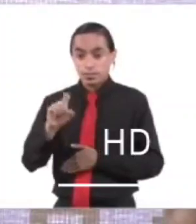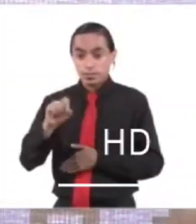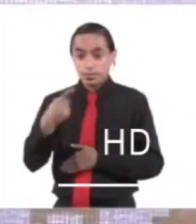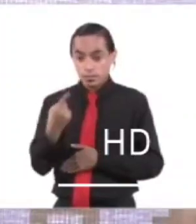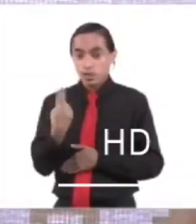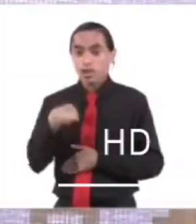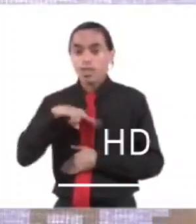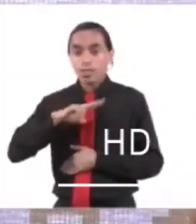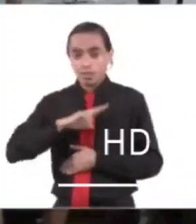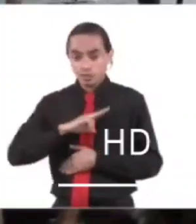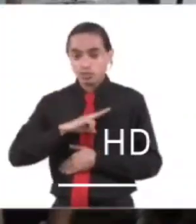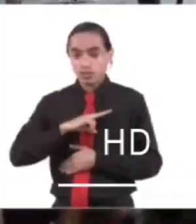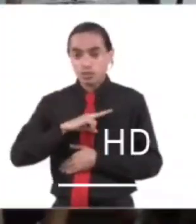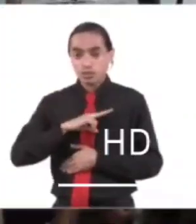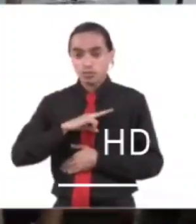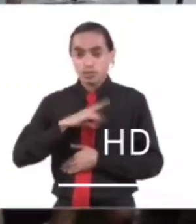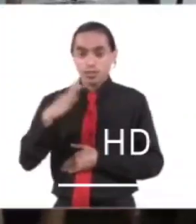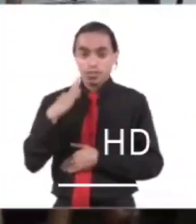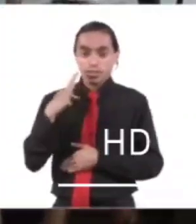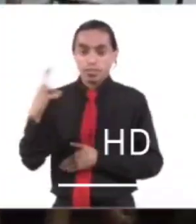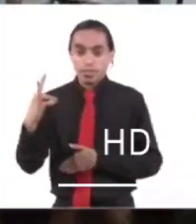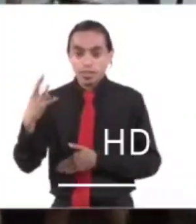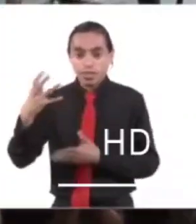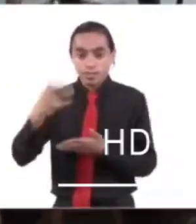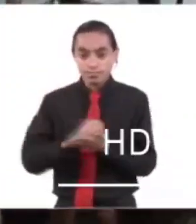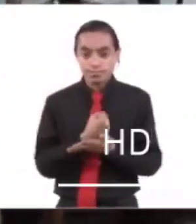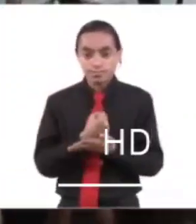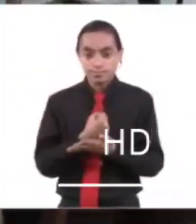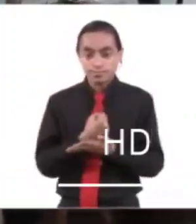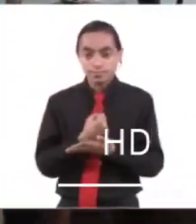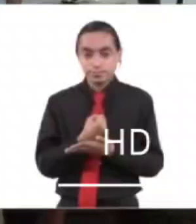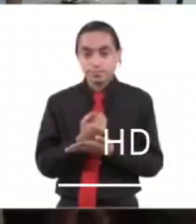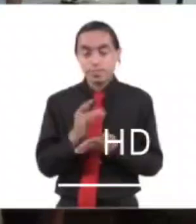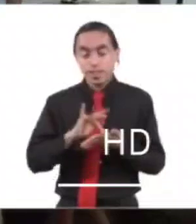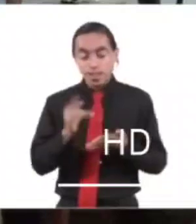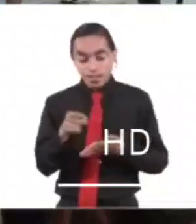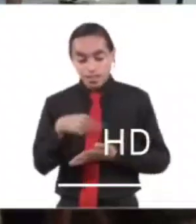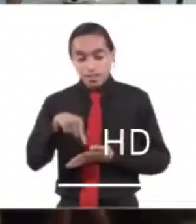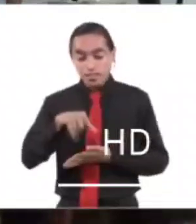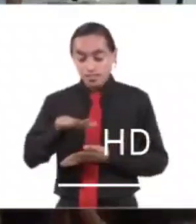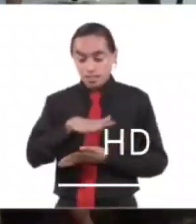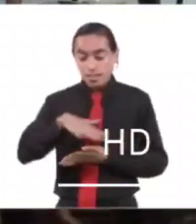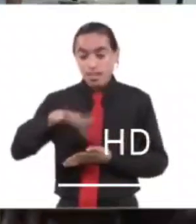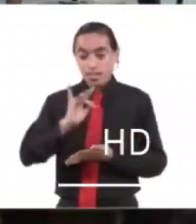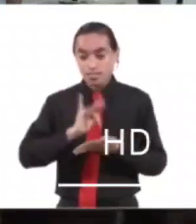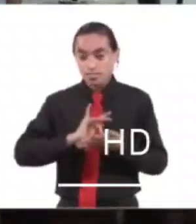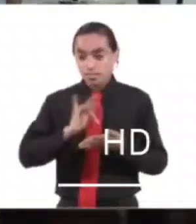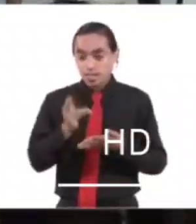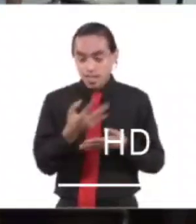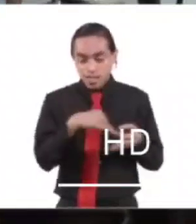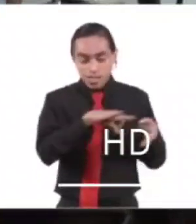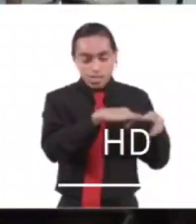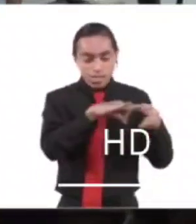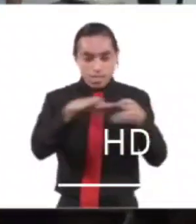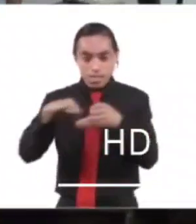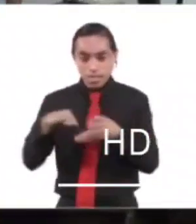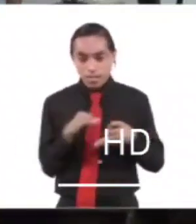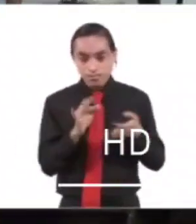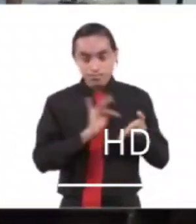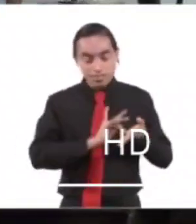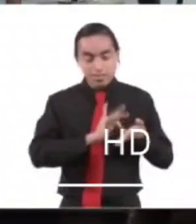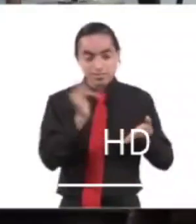En buena medida, gracias a Portales, Portales y anexas, o sea, todas las colonias que comenté.